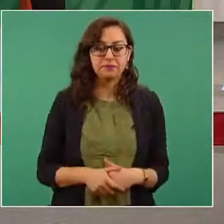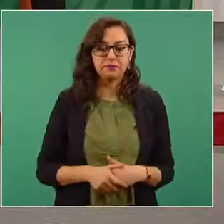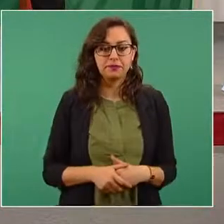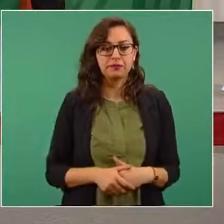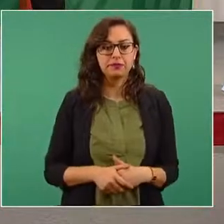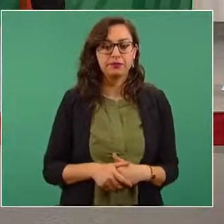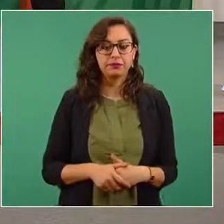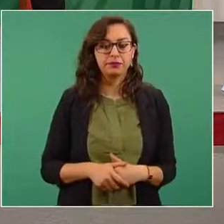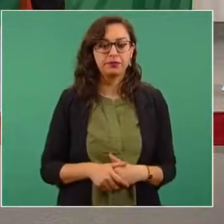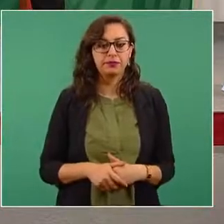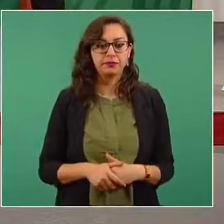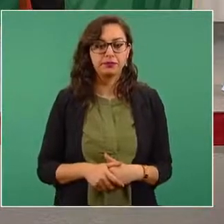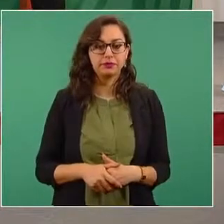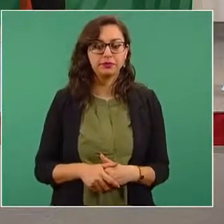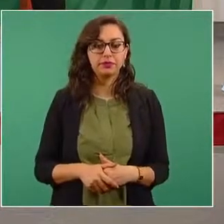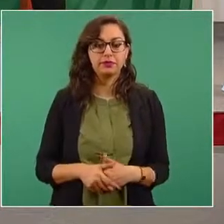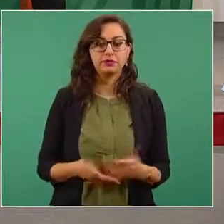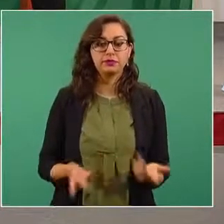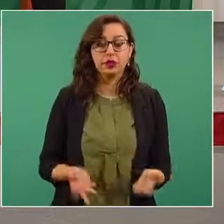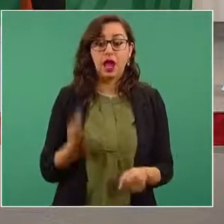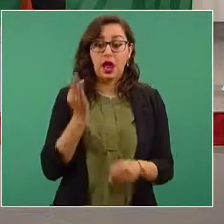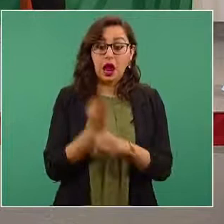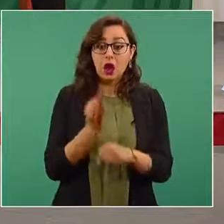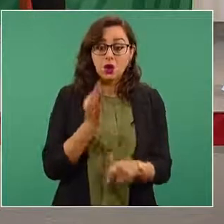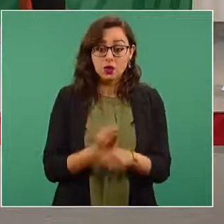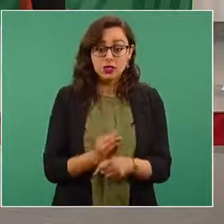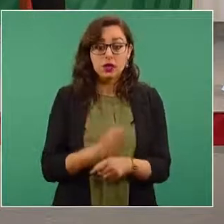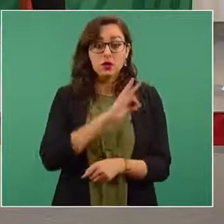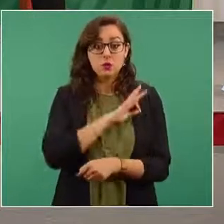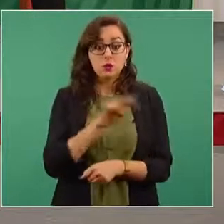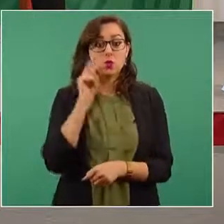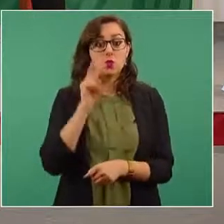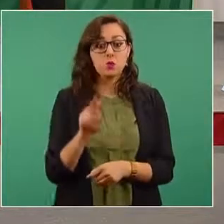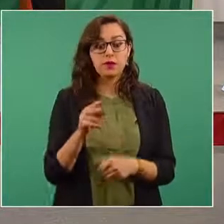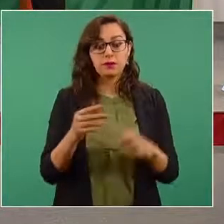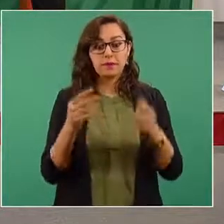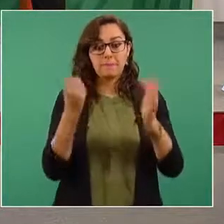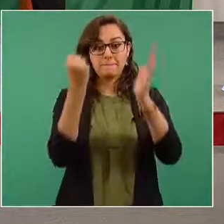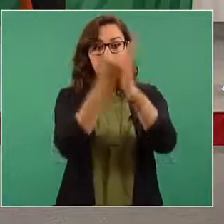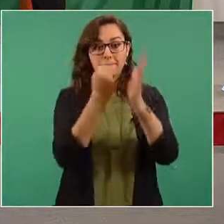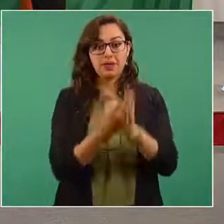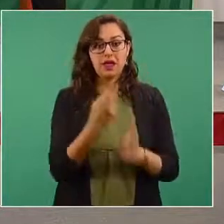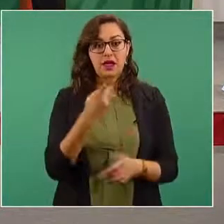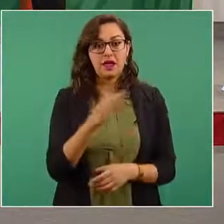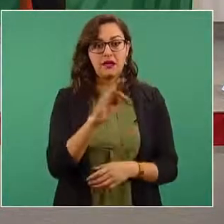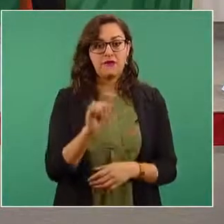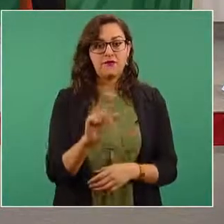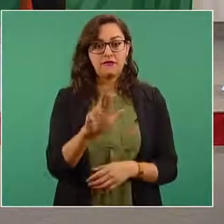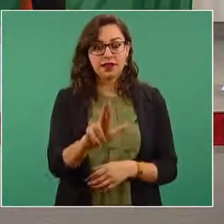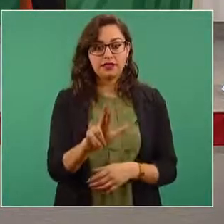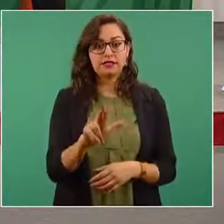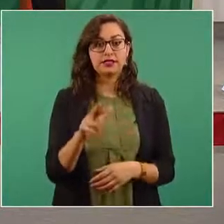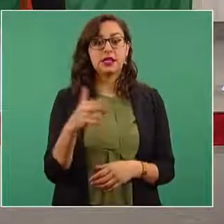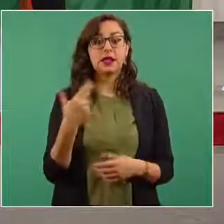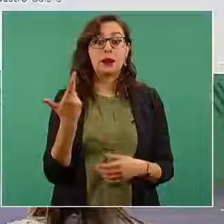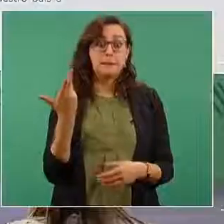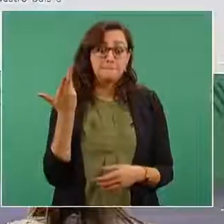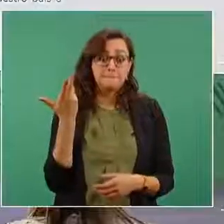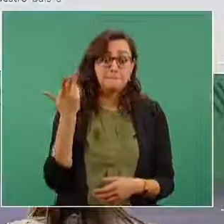portafolio. Todas estas son las que estamos viendo. Me voy rápido. Pfizer, el próximo